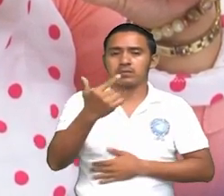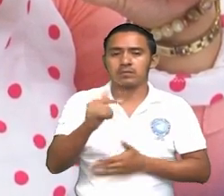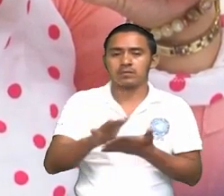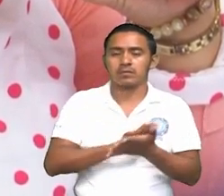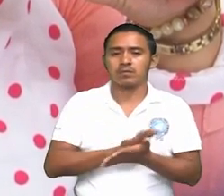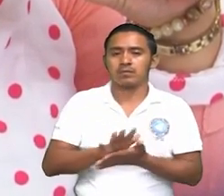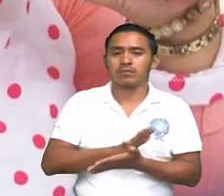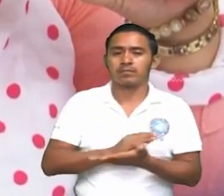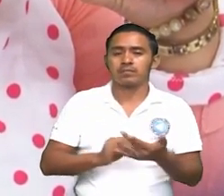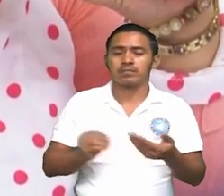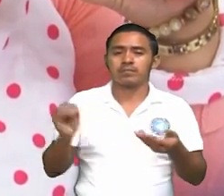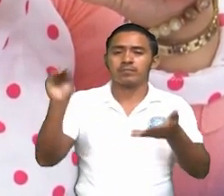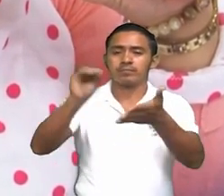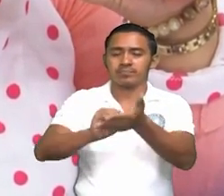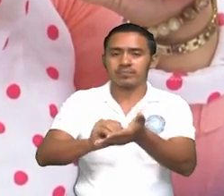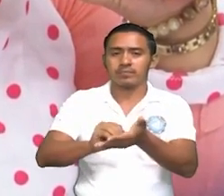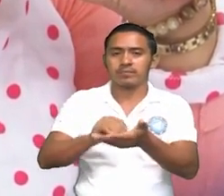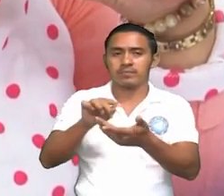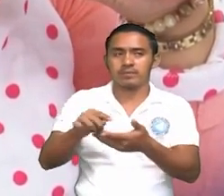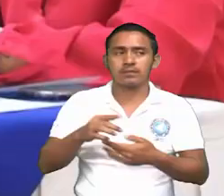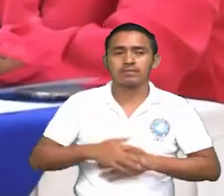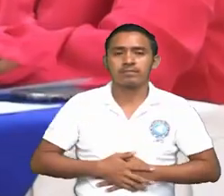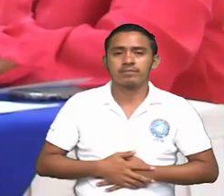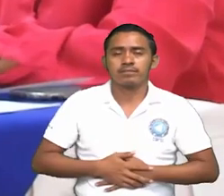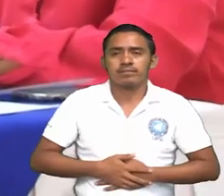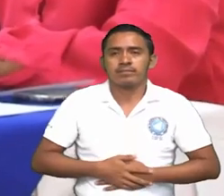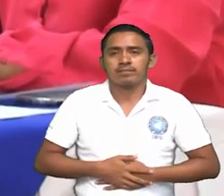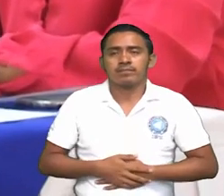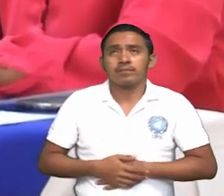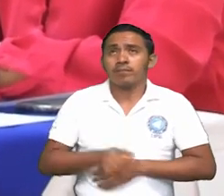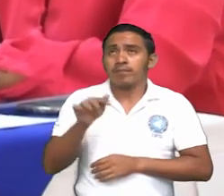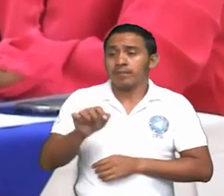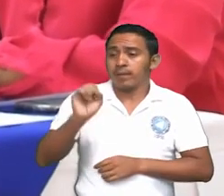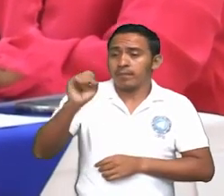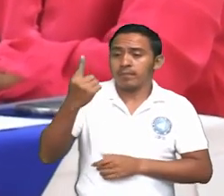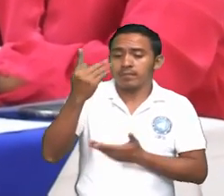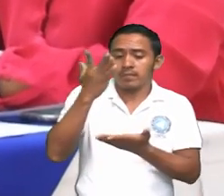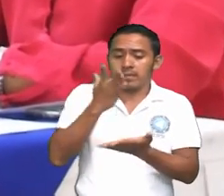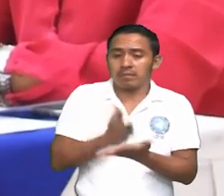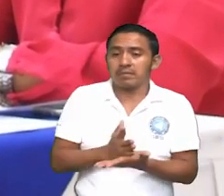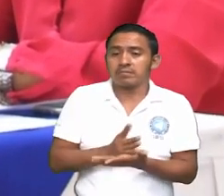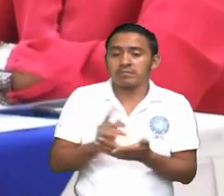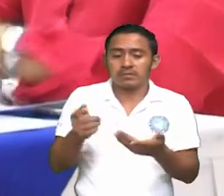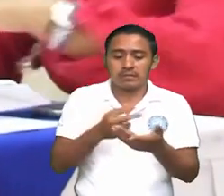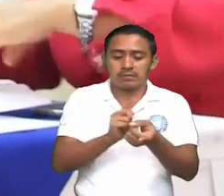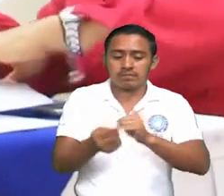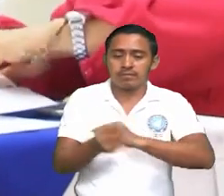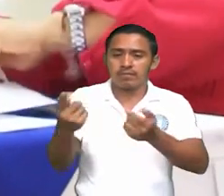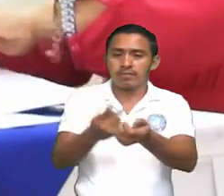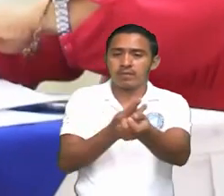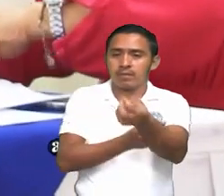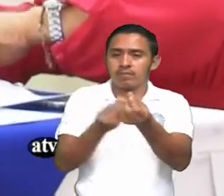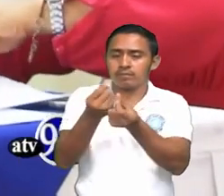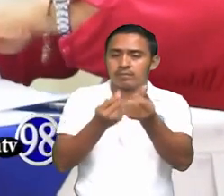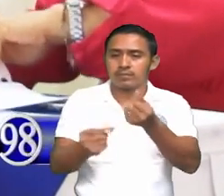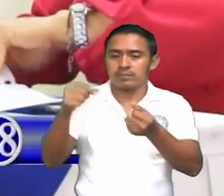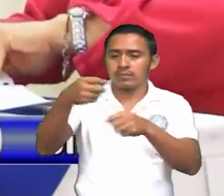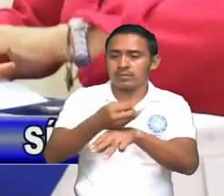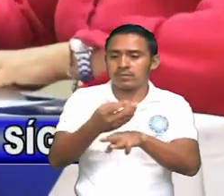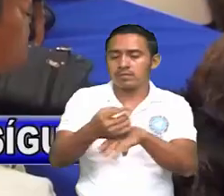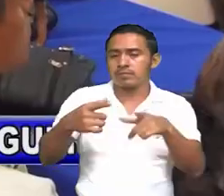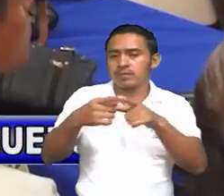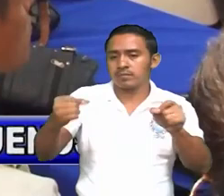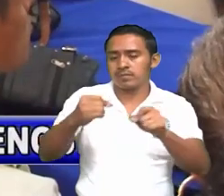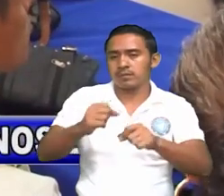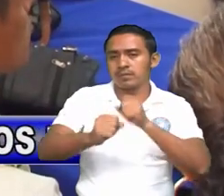cópiese, publíquese y ejecútese. Esta es la primera reforma que se realiza al presupuesto de la Alcaldía de Managua en lo que va del año